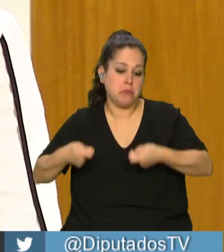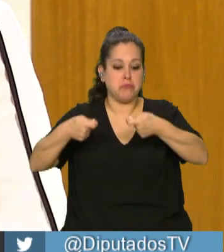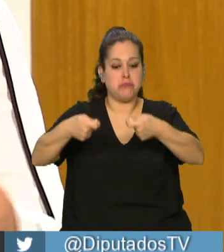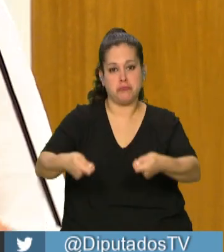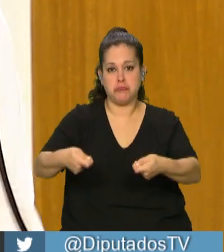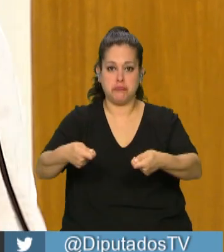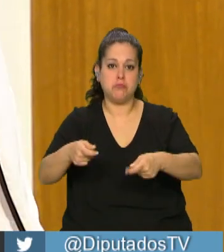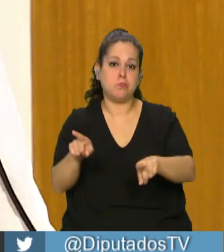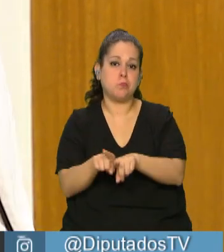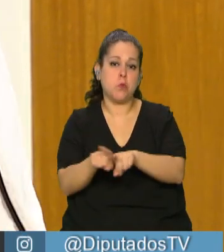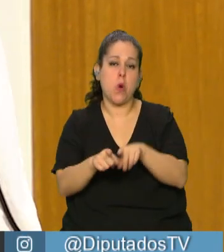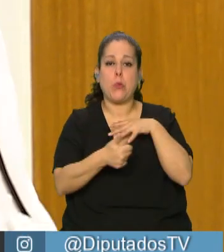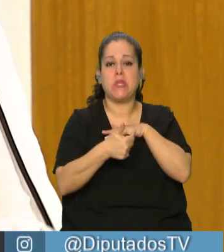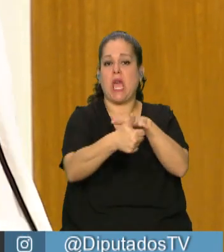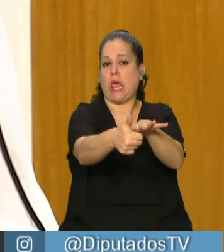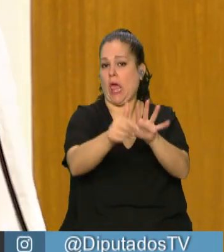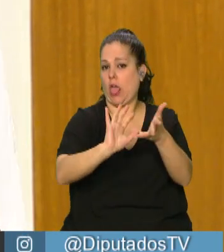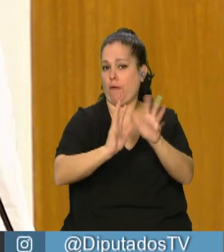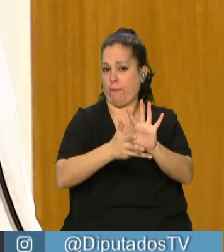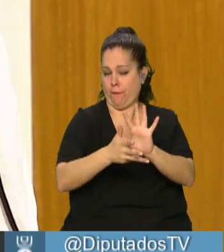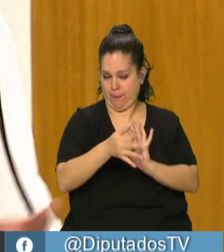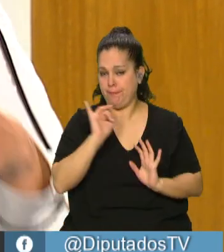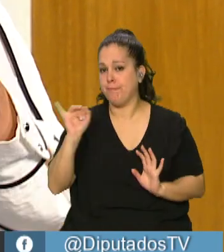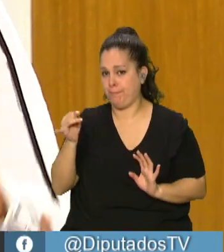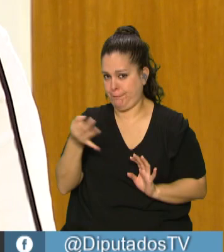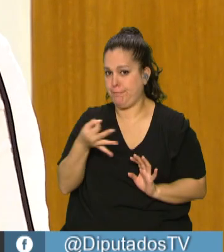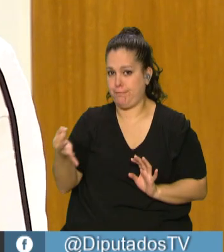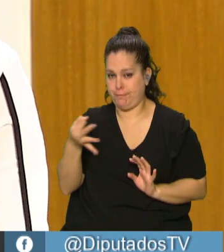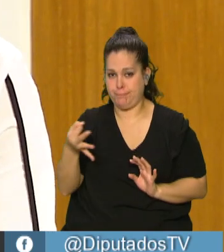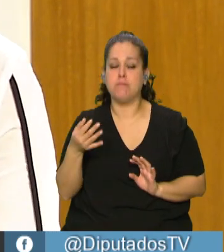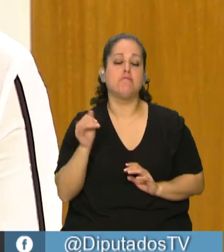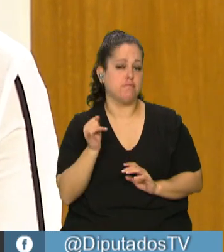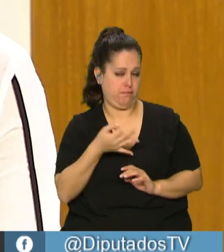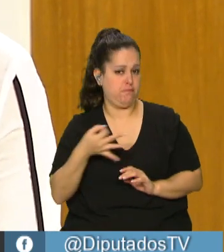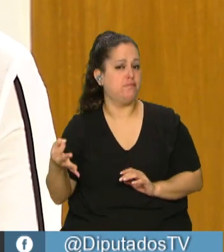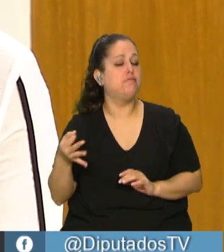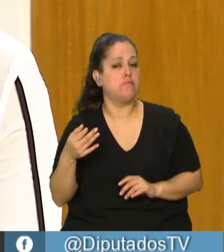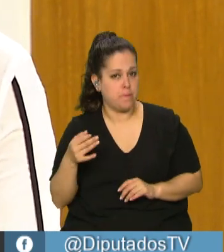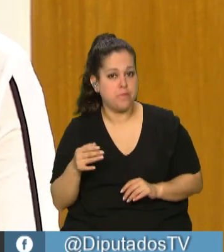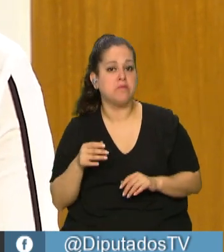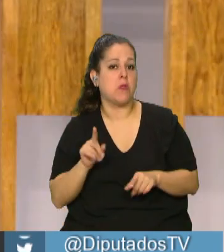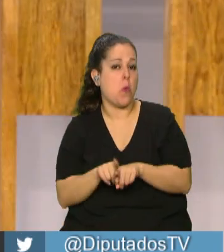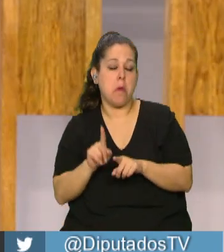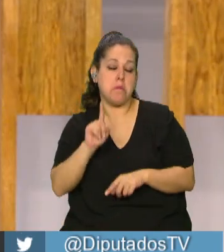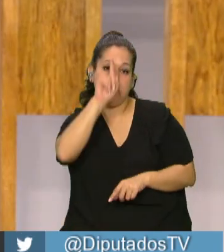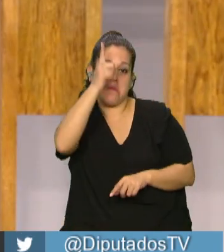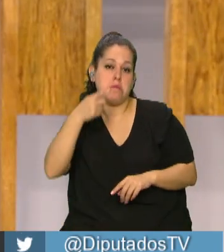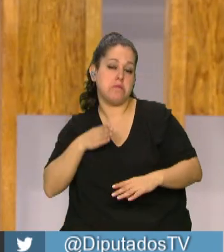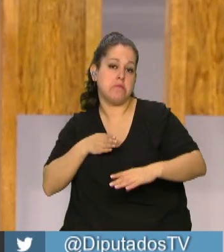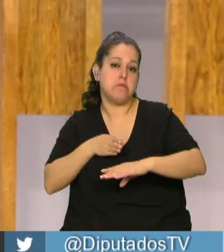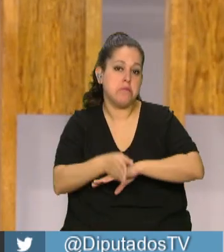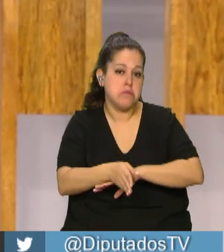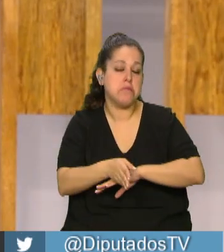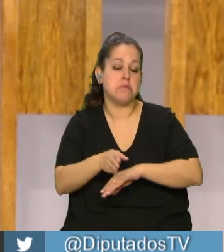presentan como si fuera una visita guiada o como cualquier otra actividad y pueden ir. Exactamente, se presentan espontáneamente y acceden al lugar